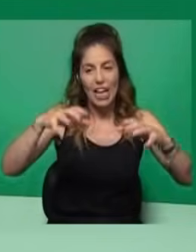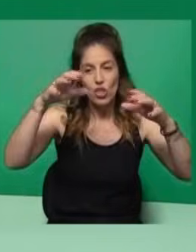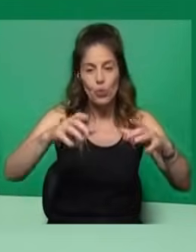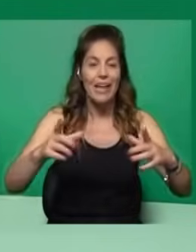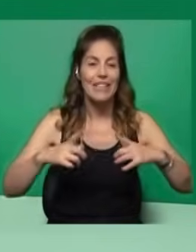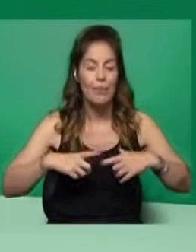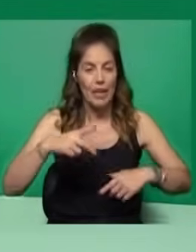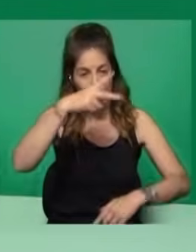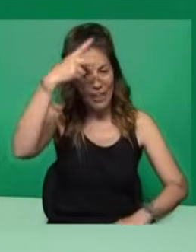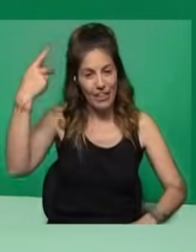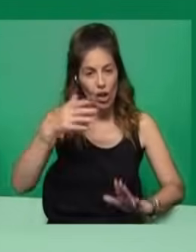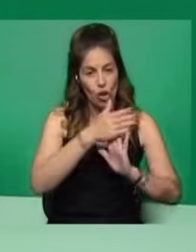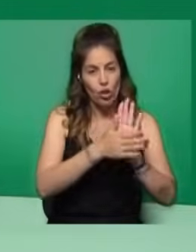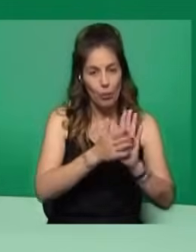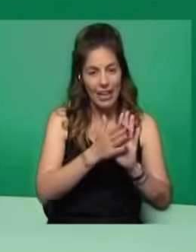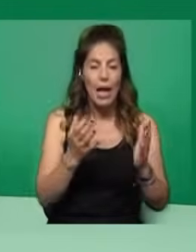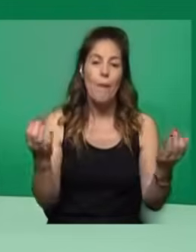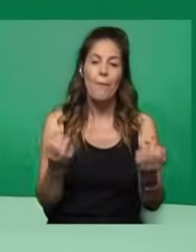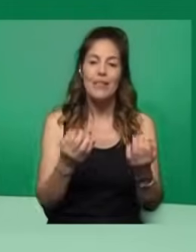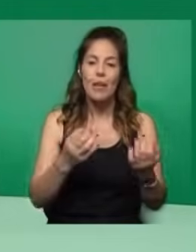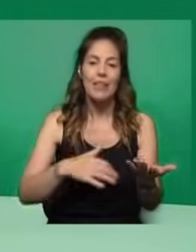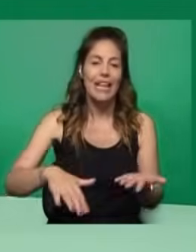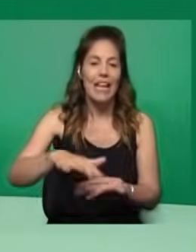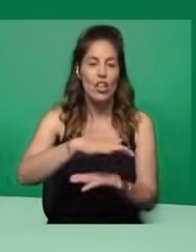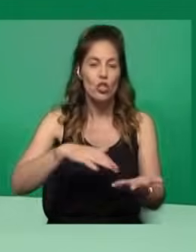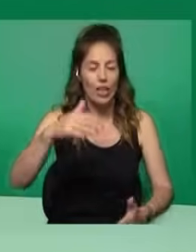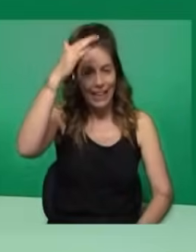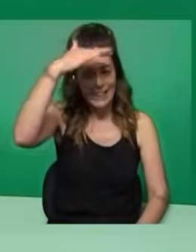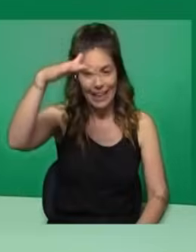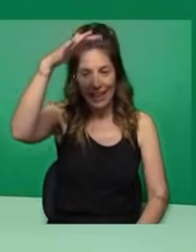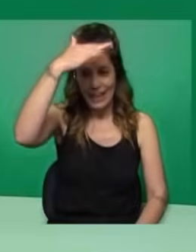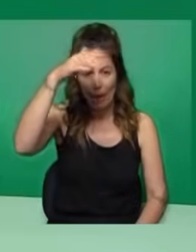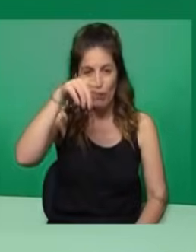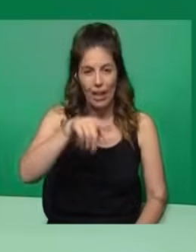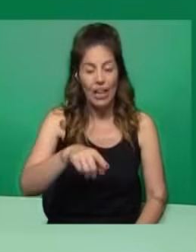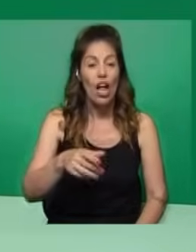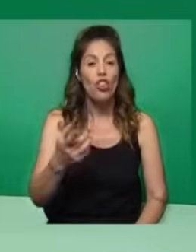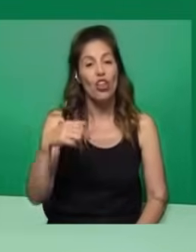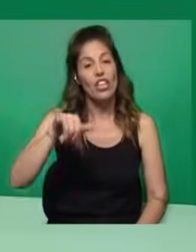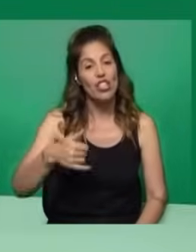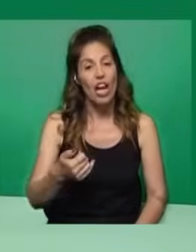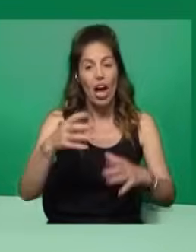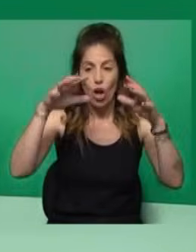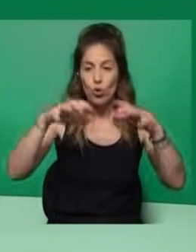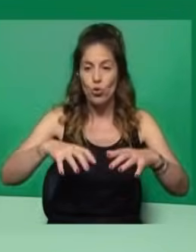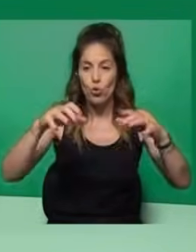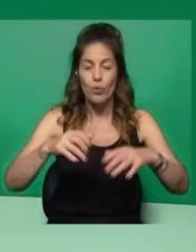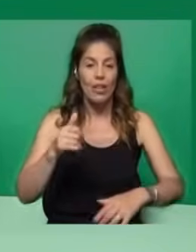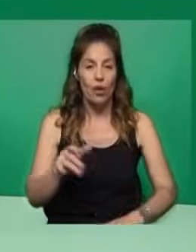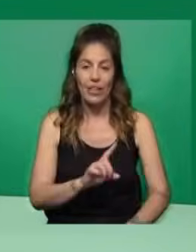particularmente de la situación actual en el campo o en las zonas Rurales o sea de las zonas en las que ha caído suficiente agua y en las que